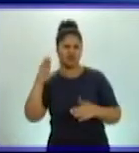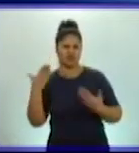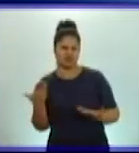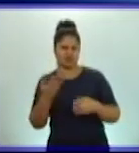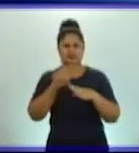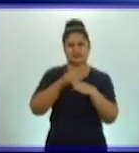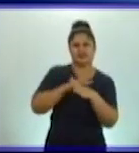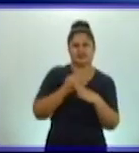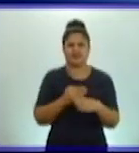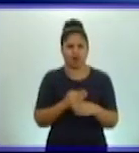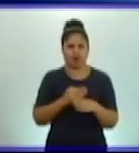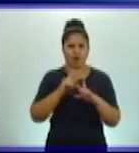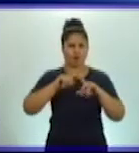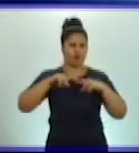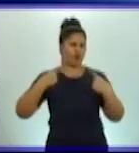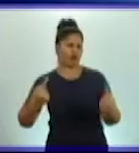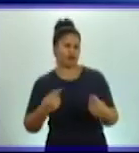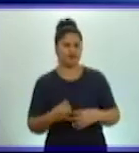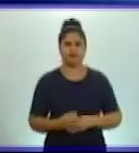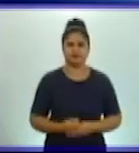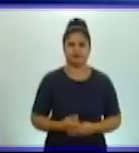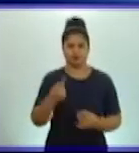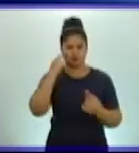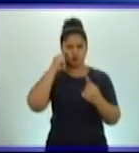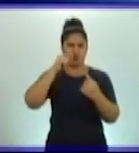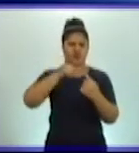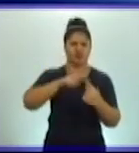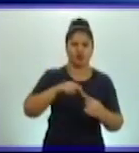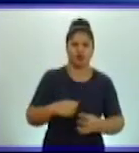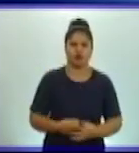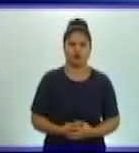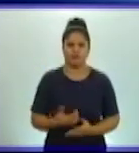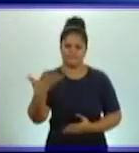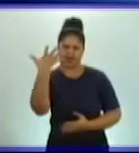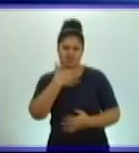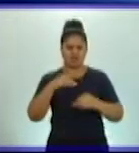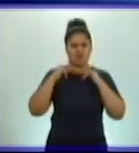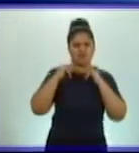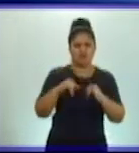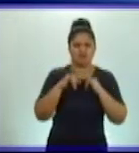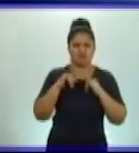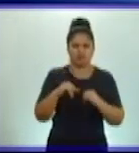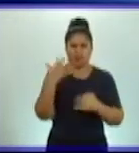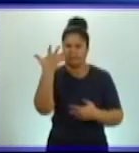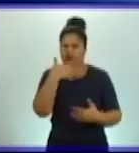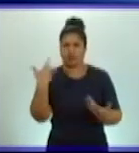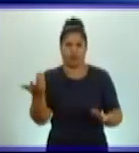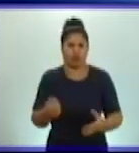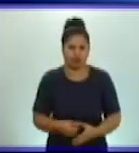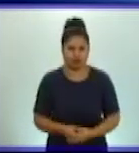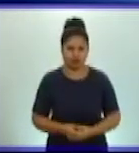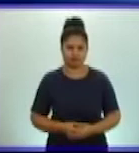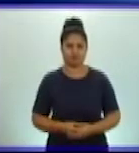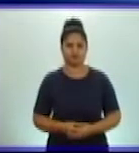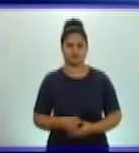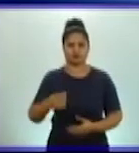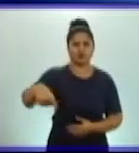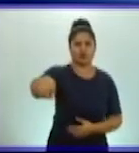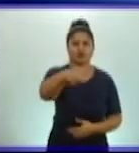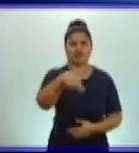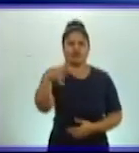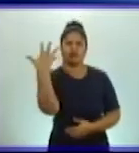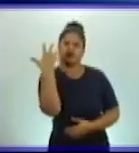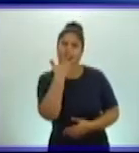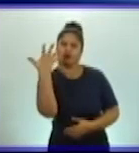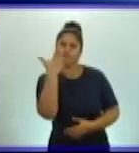qué se dice? ¿Para quiénes se dice? Porque es muy importante siempre el destinatario, con qué